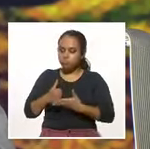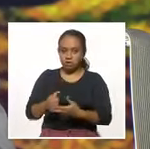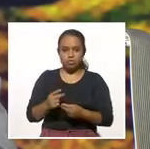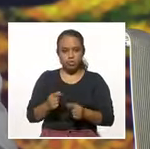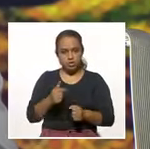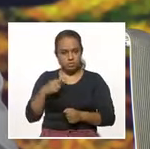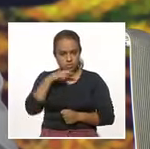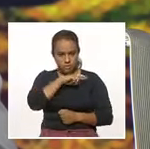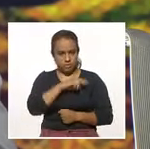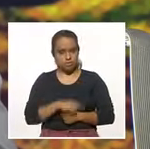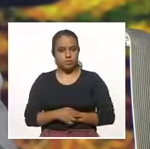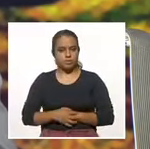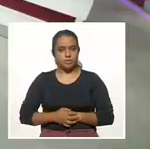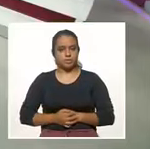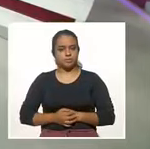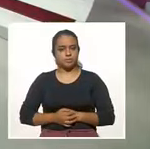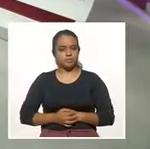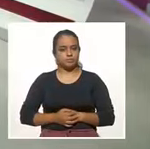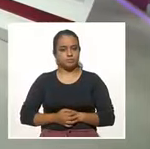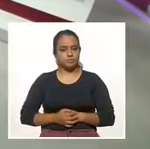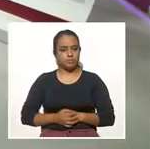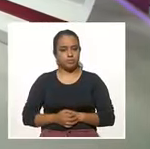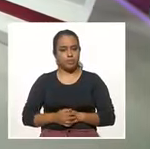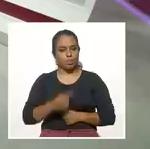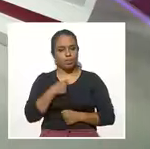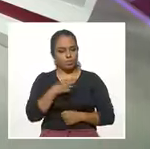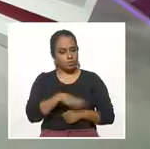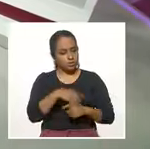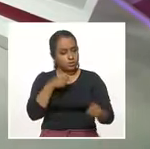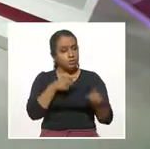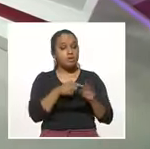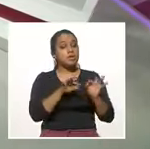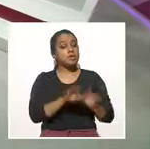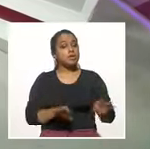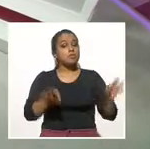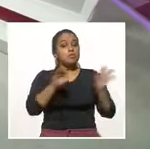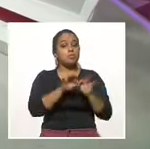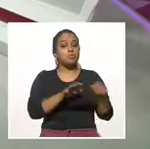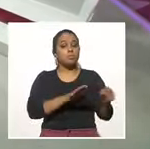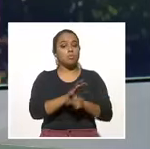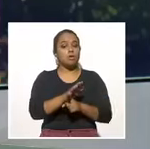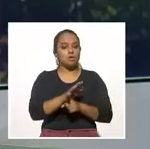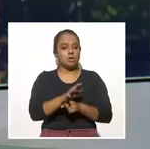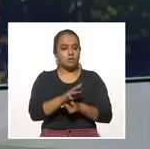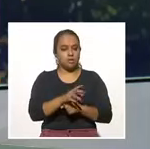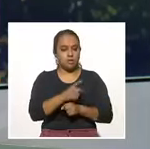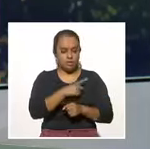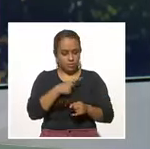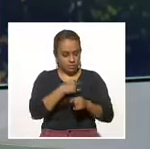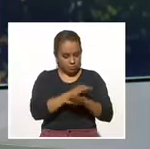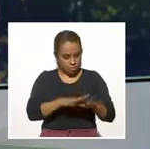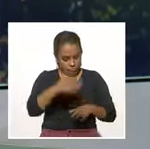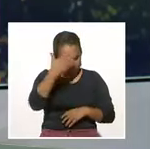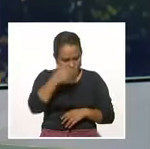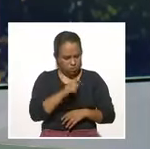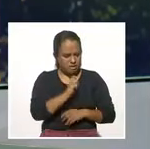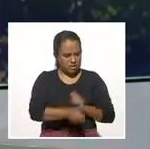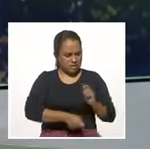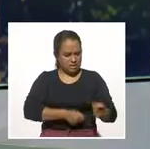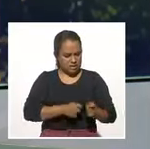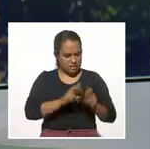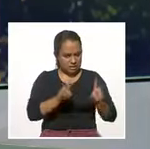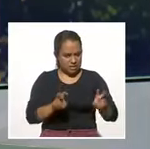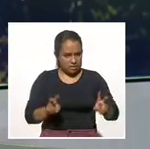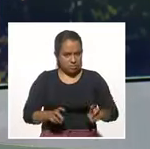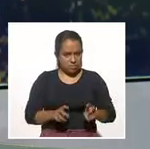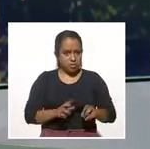Claro, muy bien. Yo les haría énfasis en la importancia del manejo de la información en estos temas. Saber